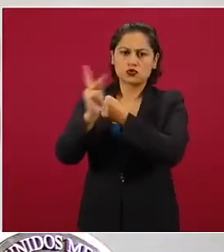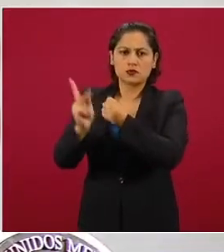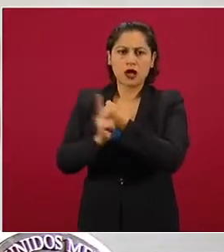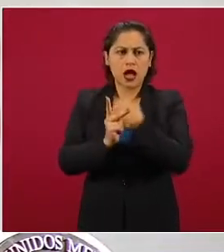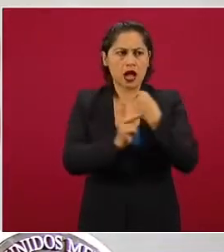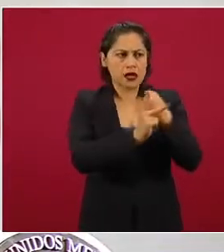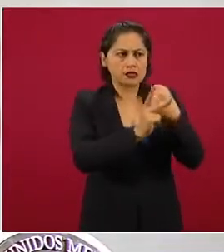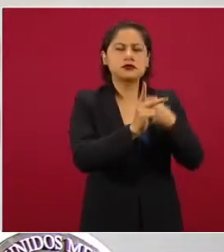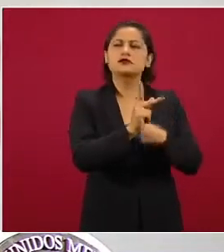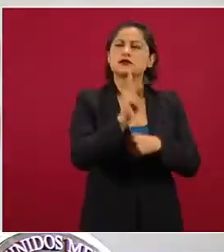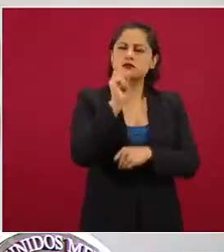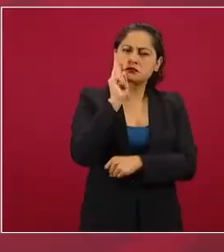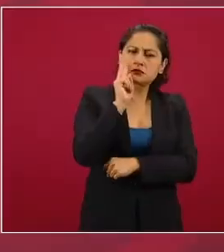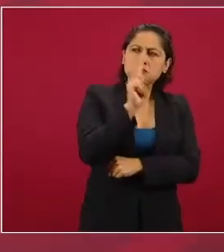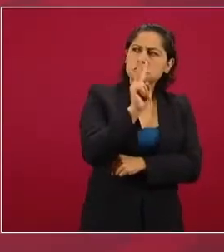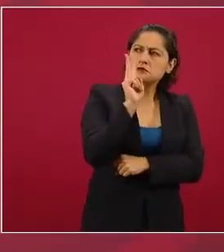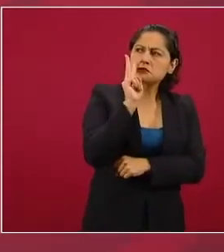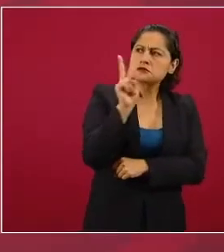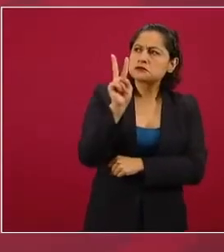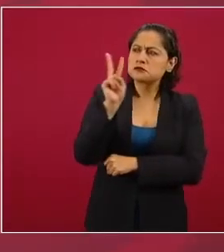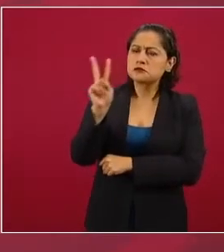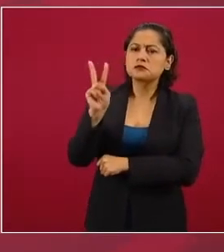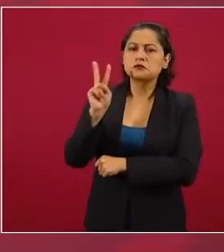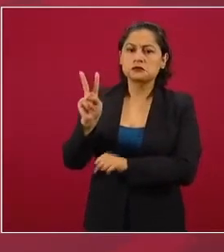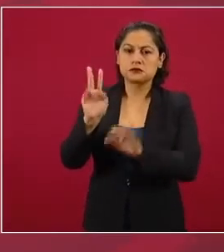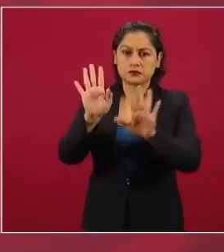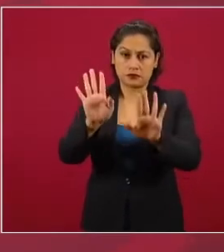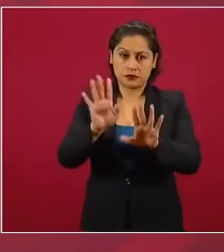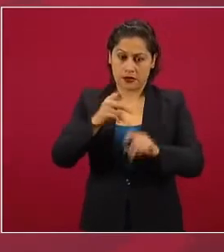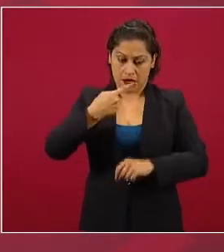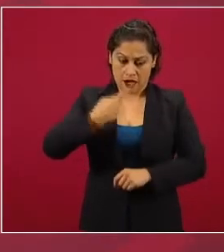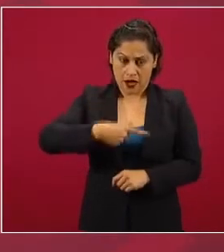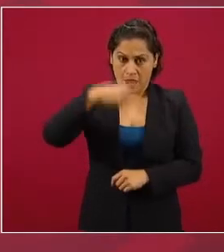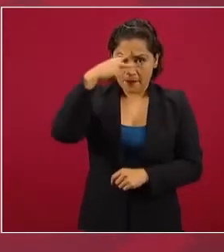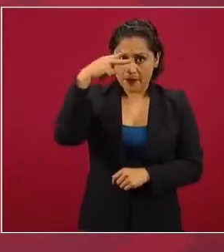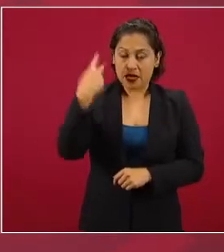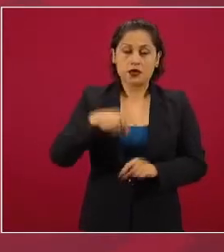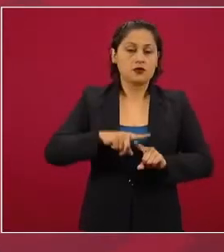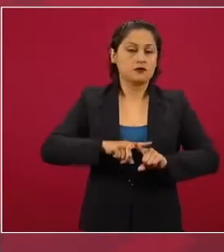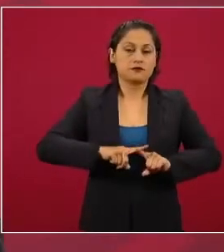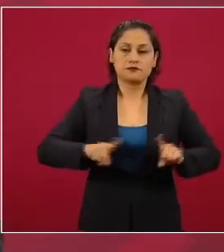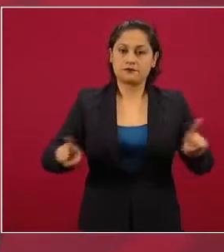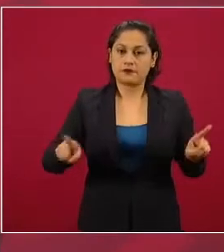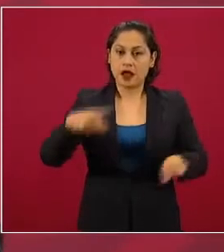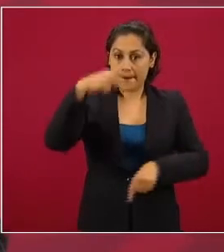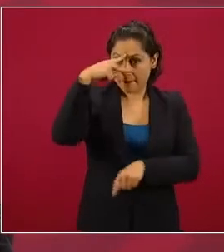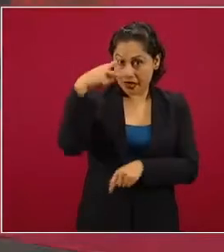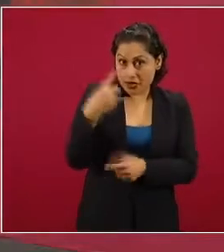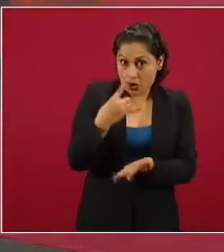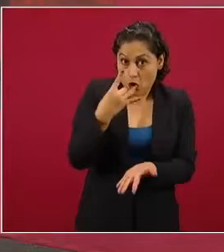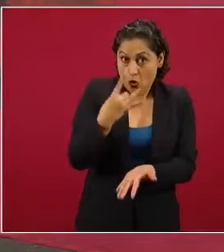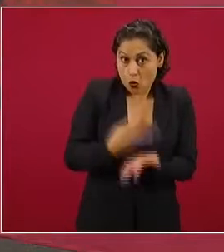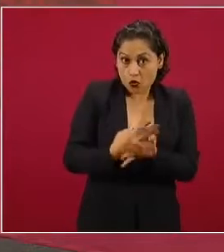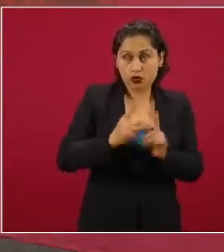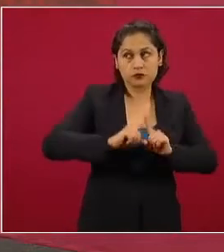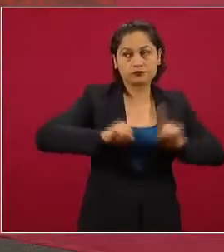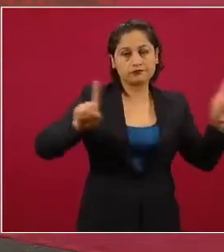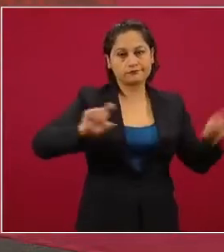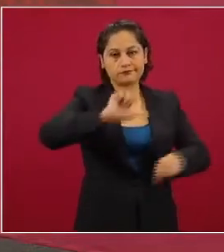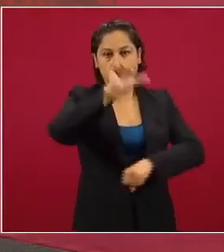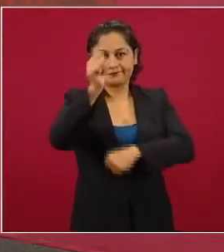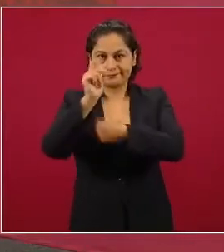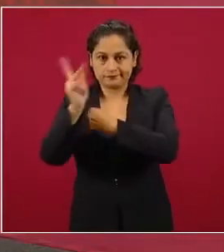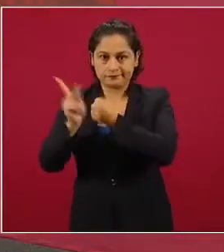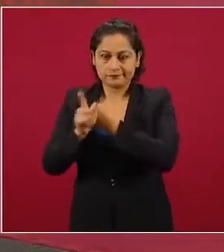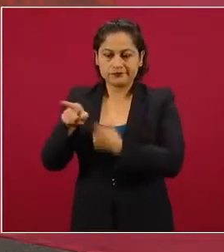países, y somos de los pocos, si no es que el único, que tiene esta modalidad. Respecto a lo que usted dice de las medidas,